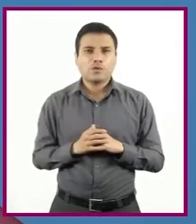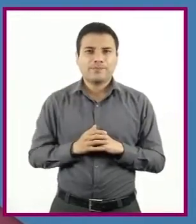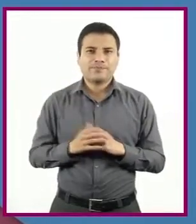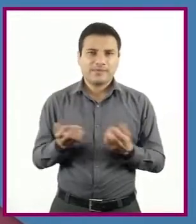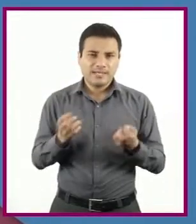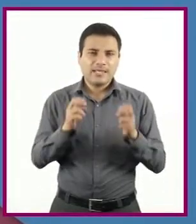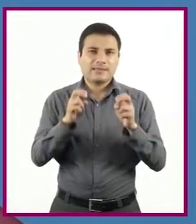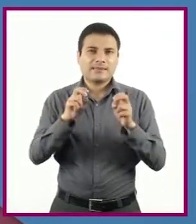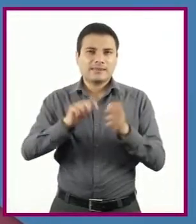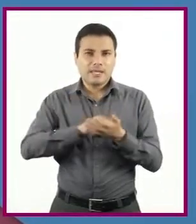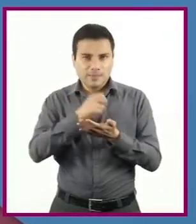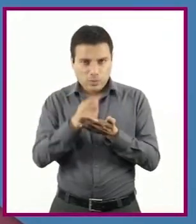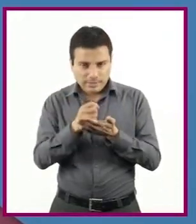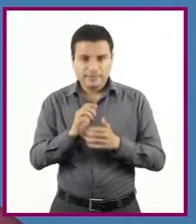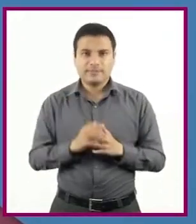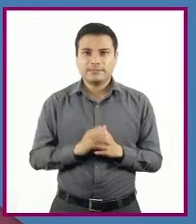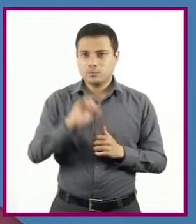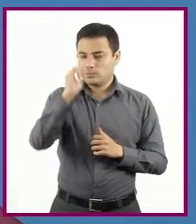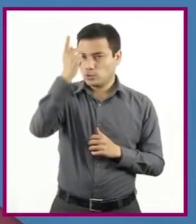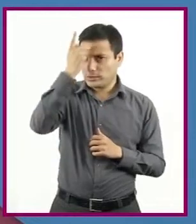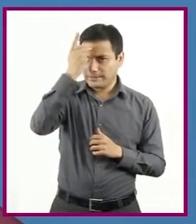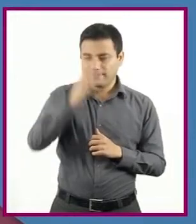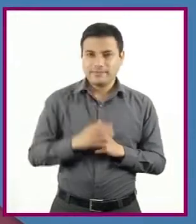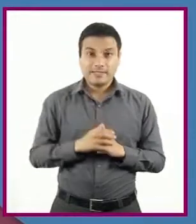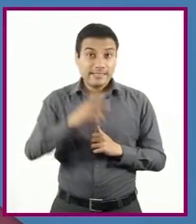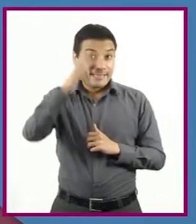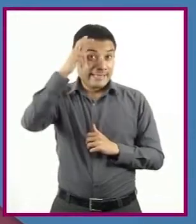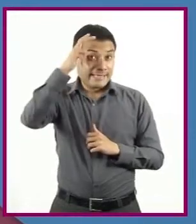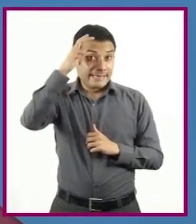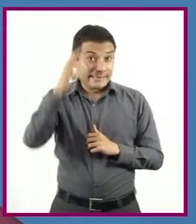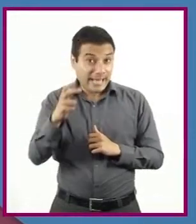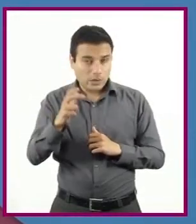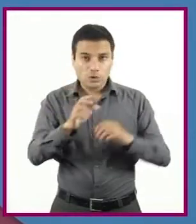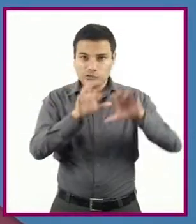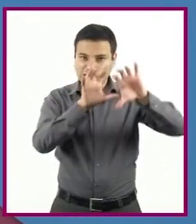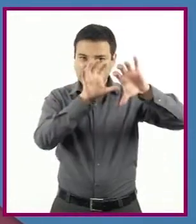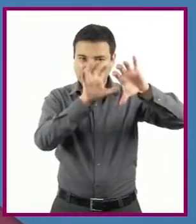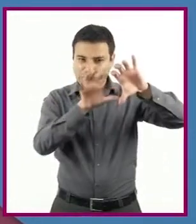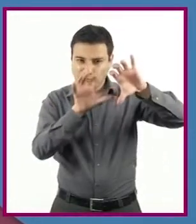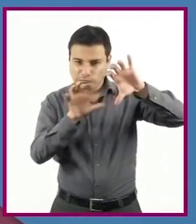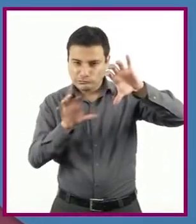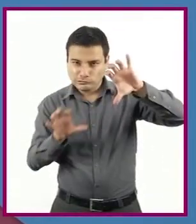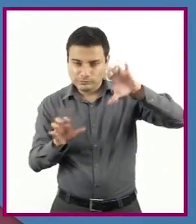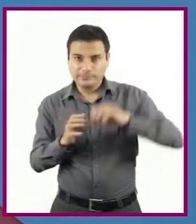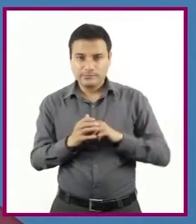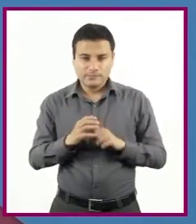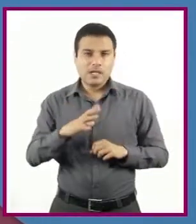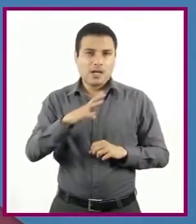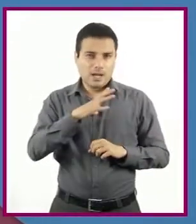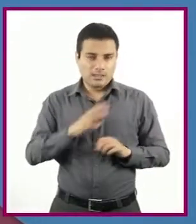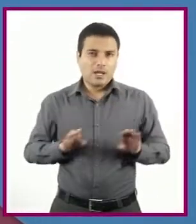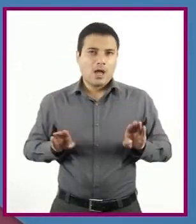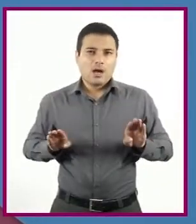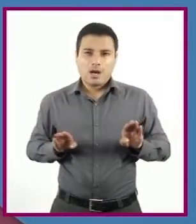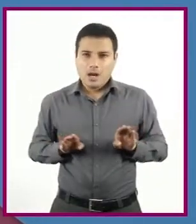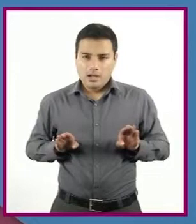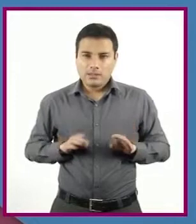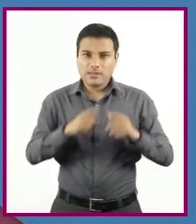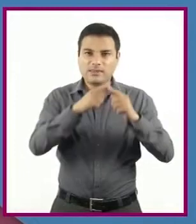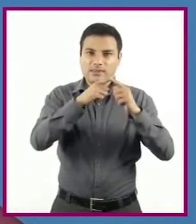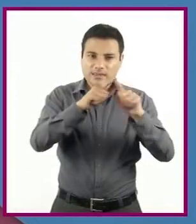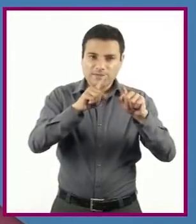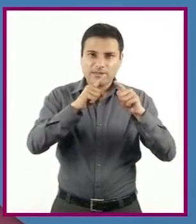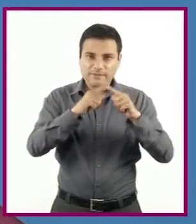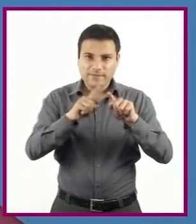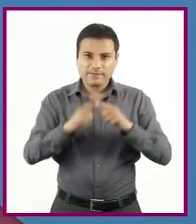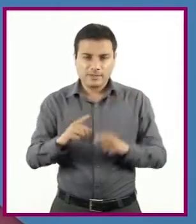San Luis Potosí e Hidalgo. La contrastante geografía de la región albergó un conjunto diverso y cambiante de